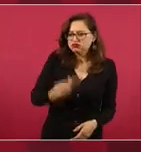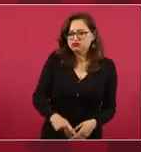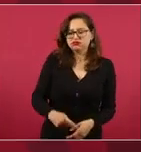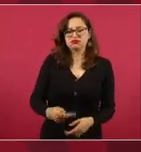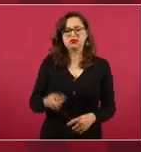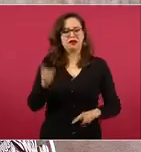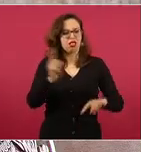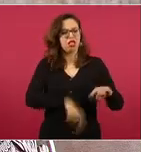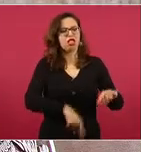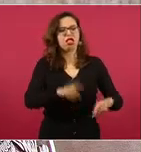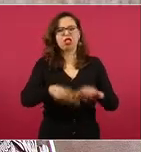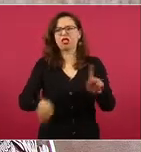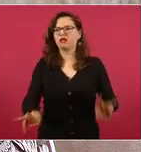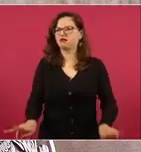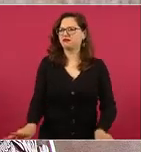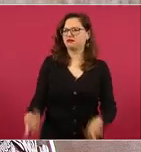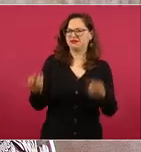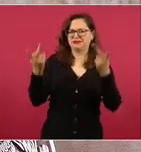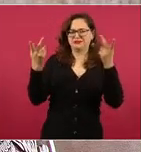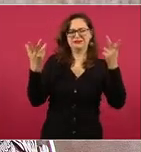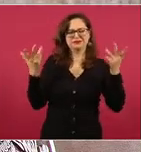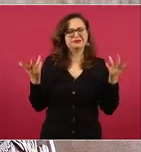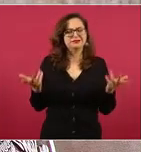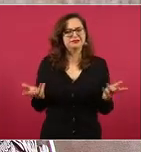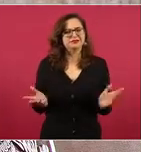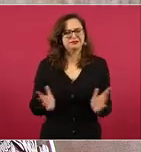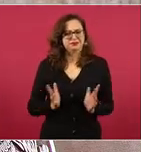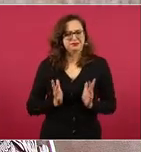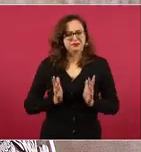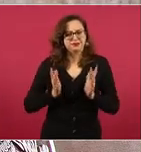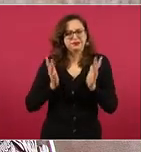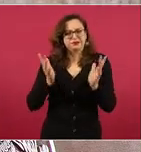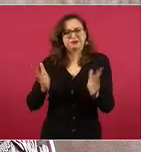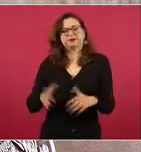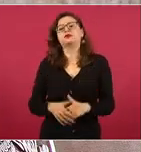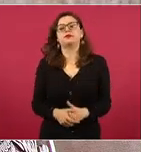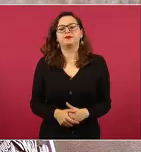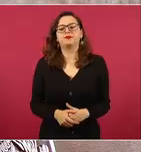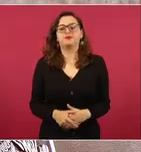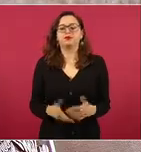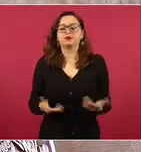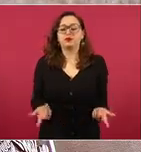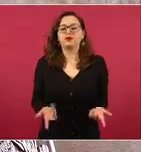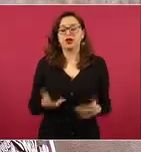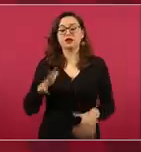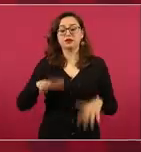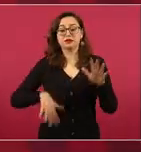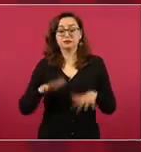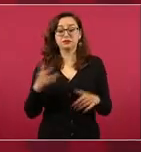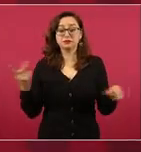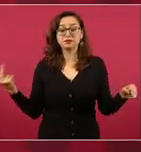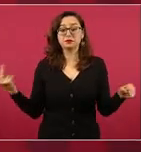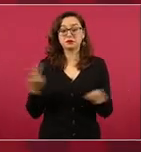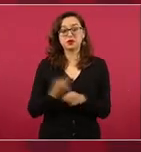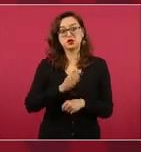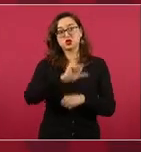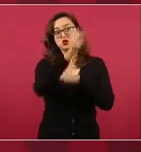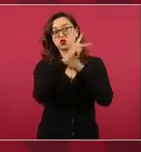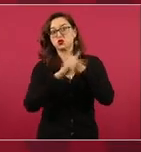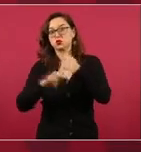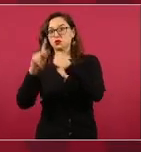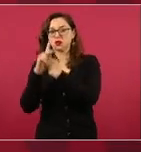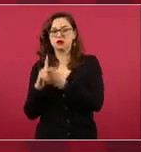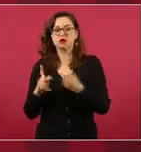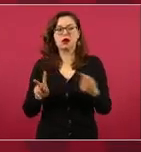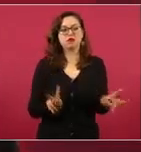Pues en estos casos de subastas se pierde el rastro de estos elementos de